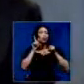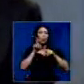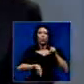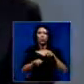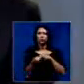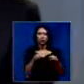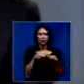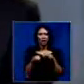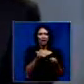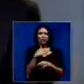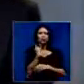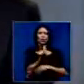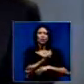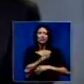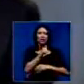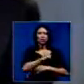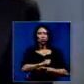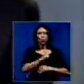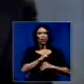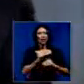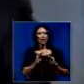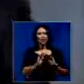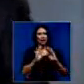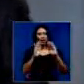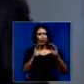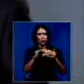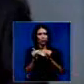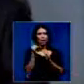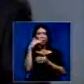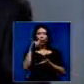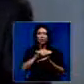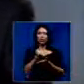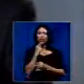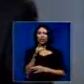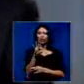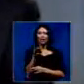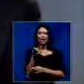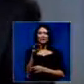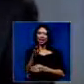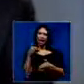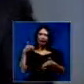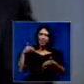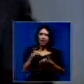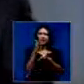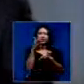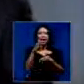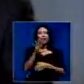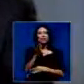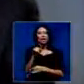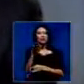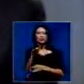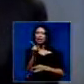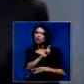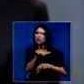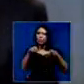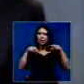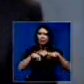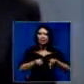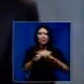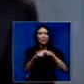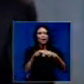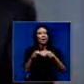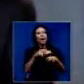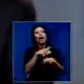controlar nuestra soberanía. Por eso afirmo que el TLC la amenaza, que el TLC no nos permite manejar y